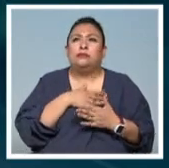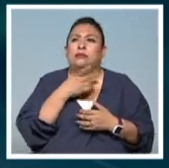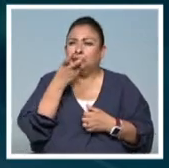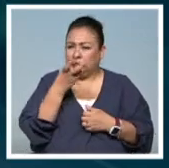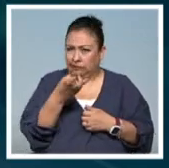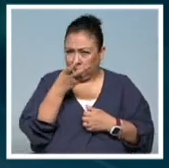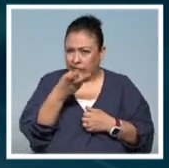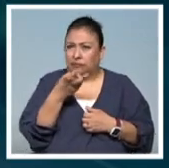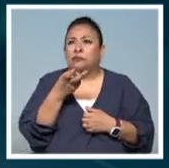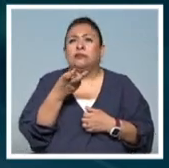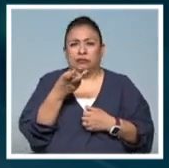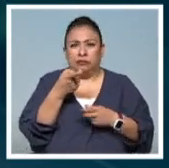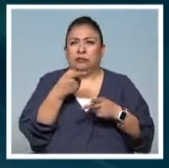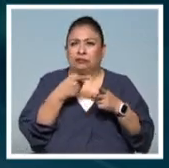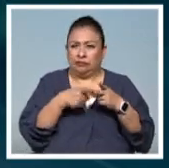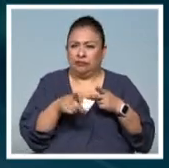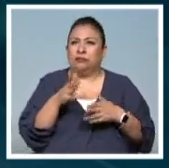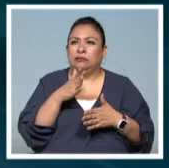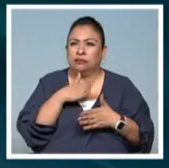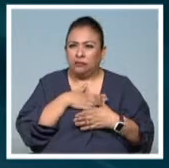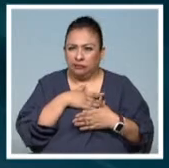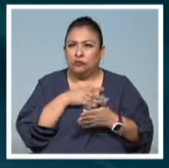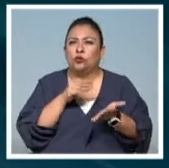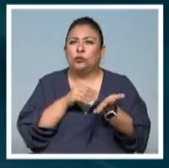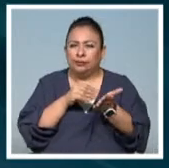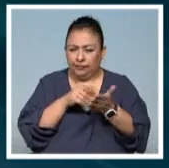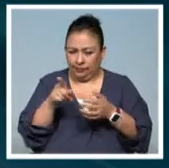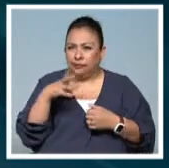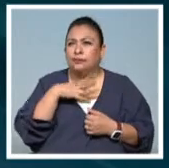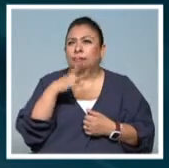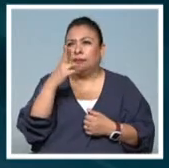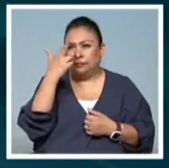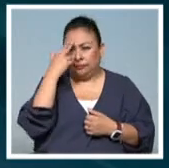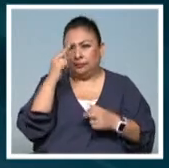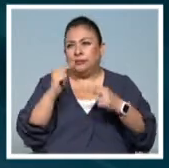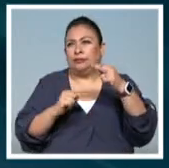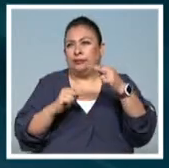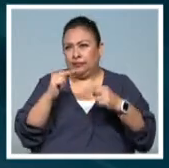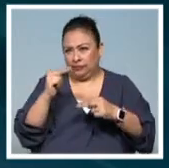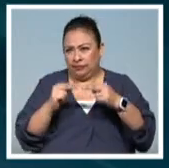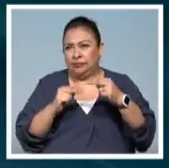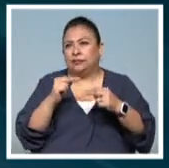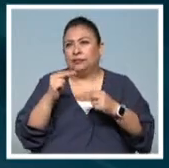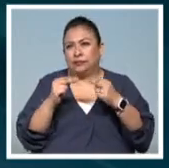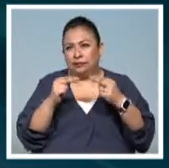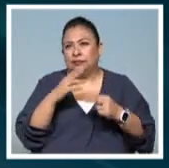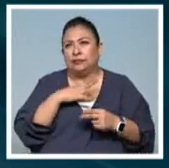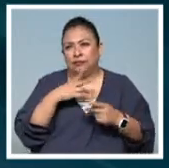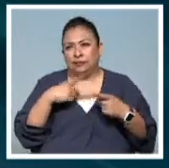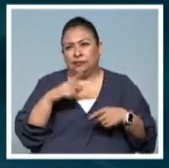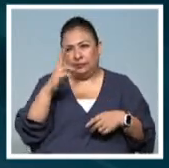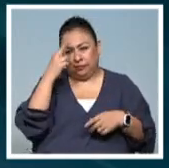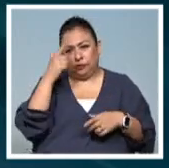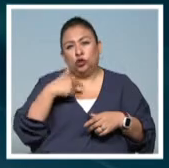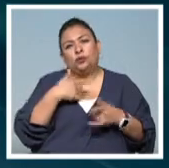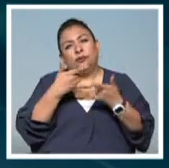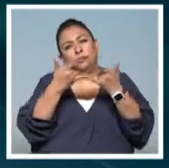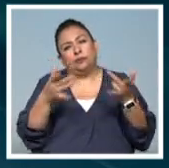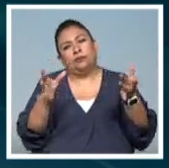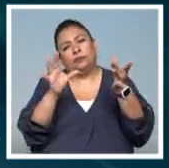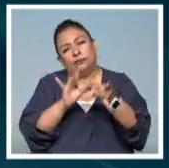fue donde todavía se recuerda el nivel de recordación que tiene la gente de mí contando cuentos,